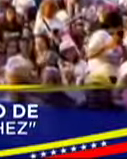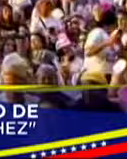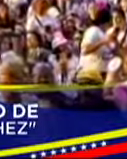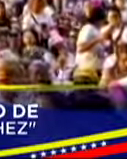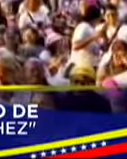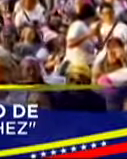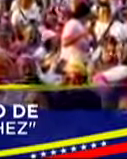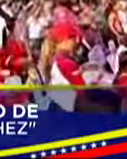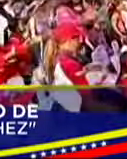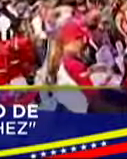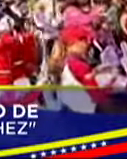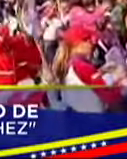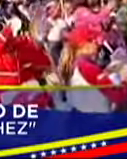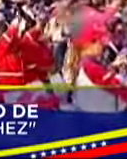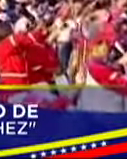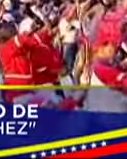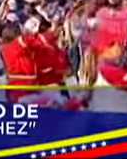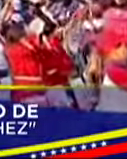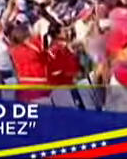Venezuela!